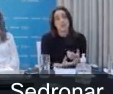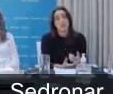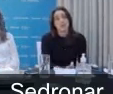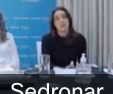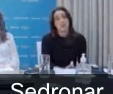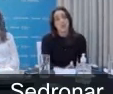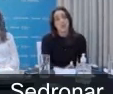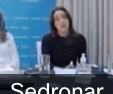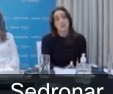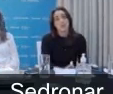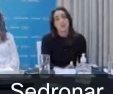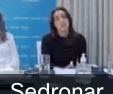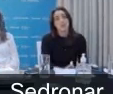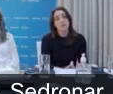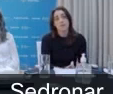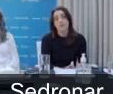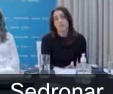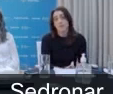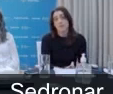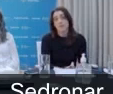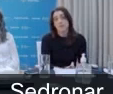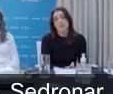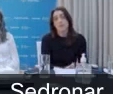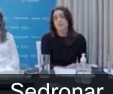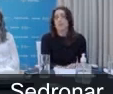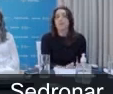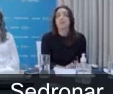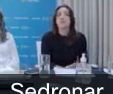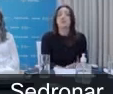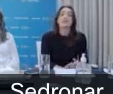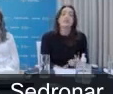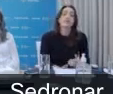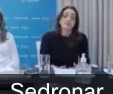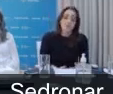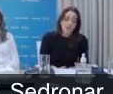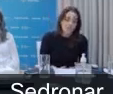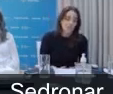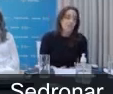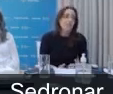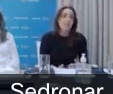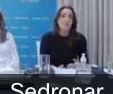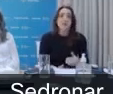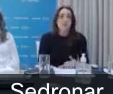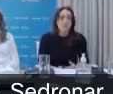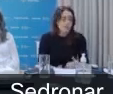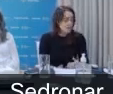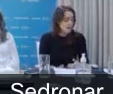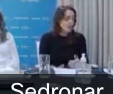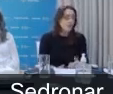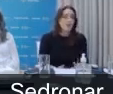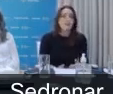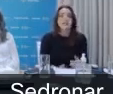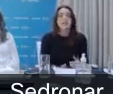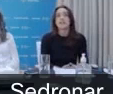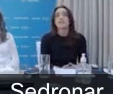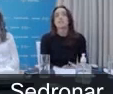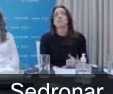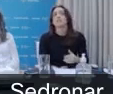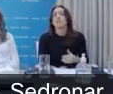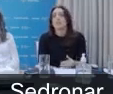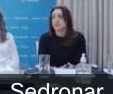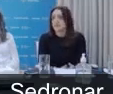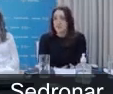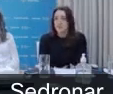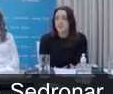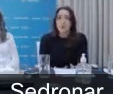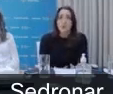jóvenes o adolescentes cerca sabíamos que la mayoría estaba haciendo un gran esfuerzo para sostener la universidad, la escolaridad, muchos